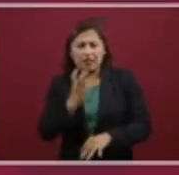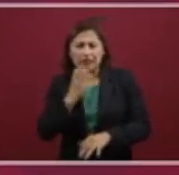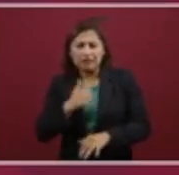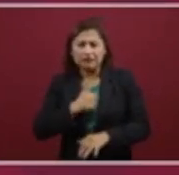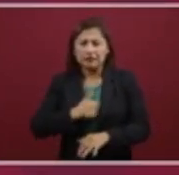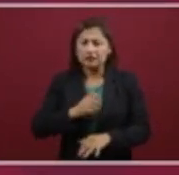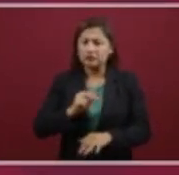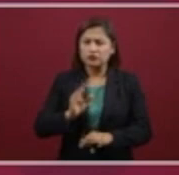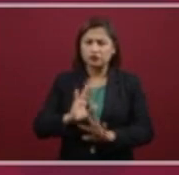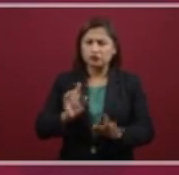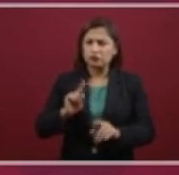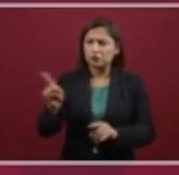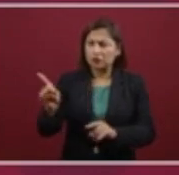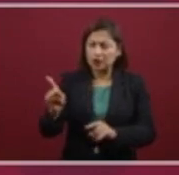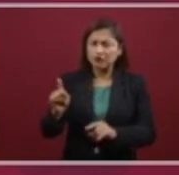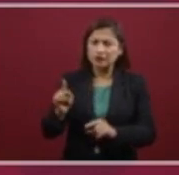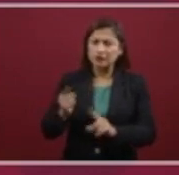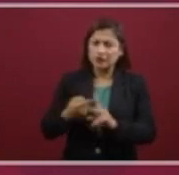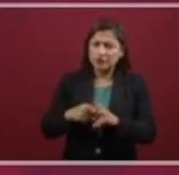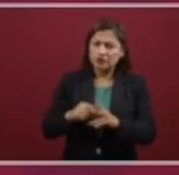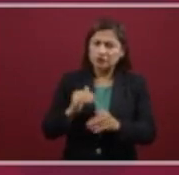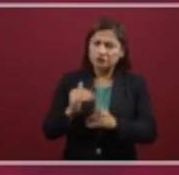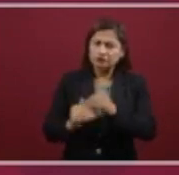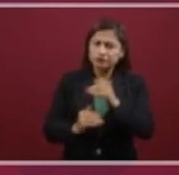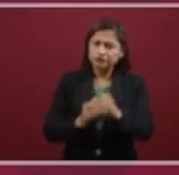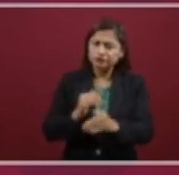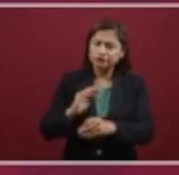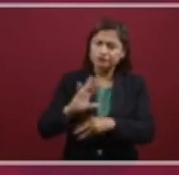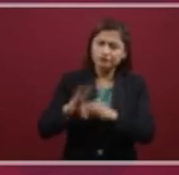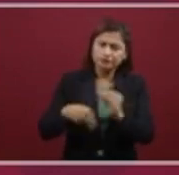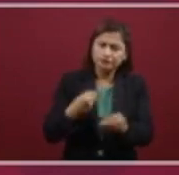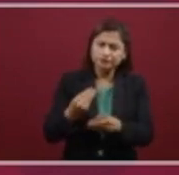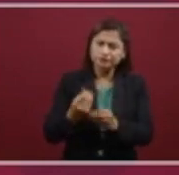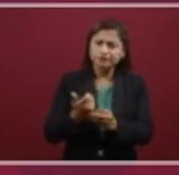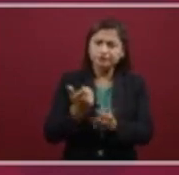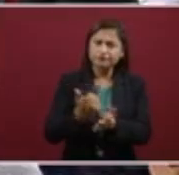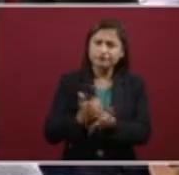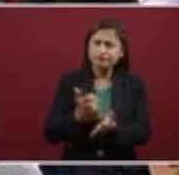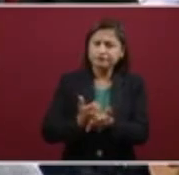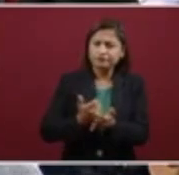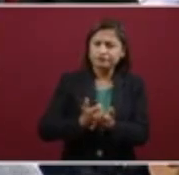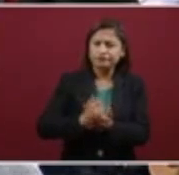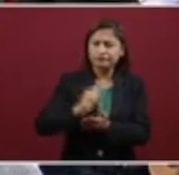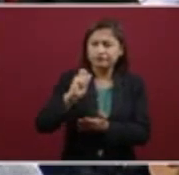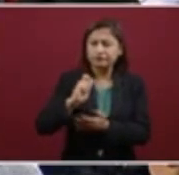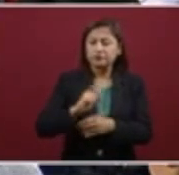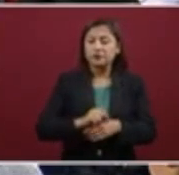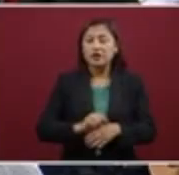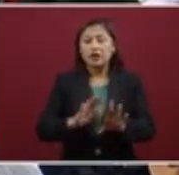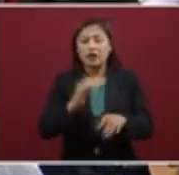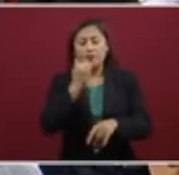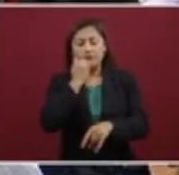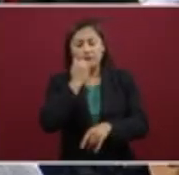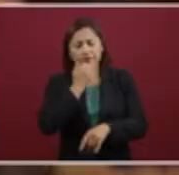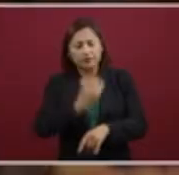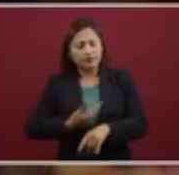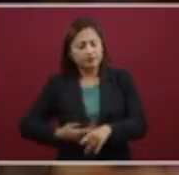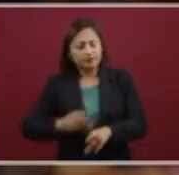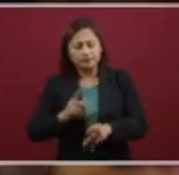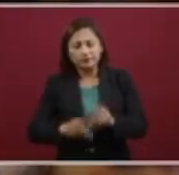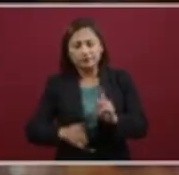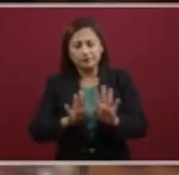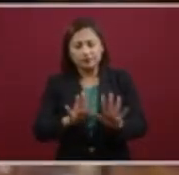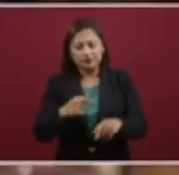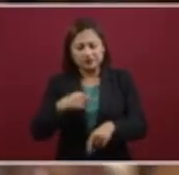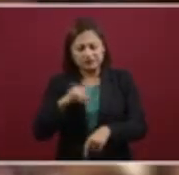los 5,000 millones de pesos. Presidente, disculpe, al año. Mi insistencia y terquedad. Mi pregunta es, ¿le ha sido